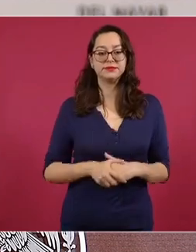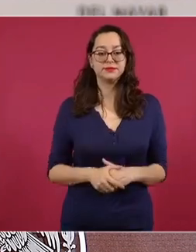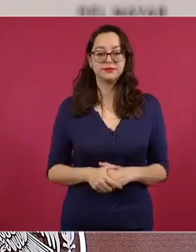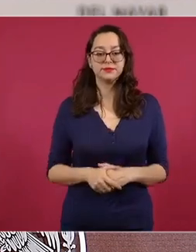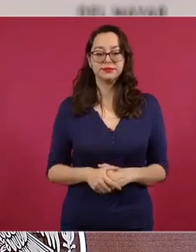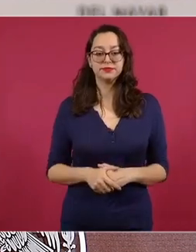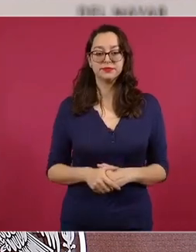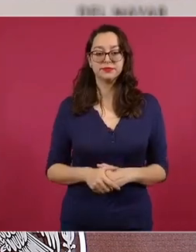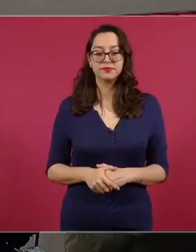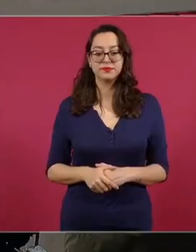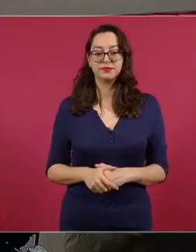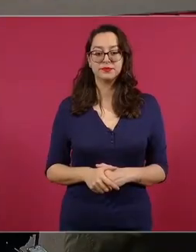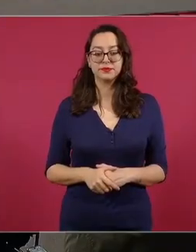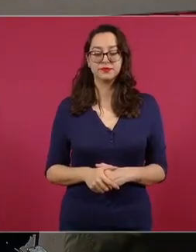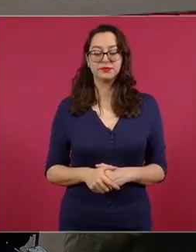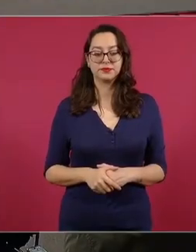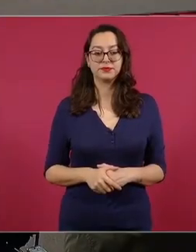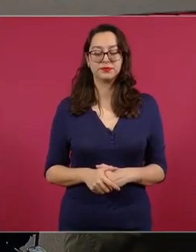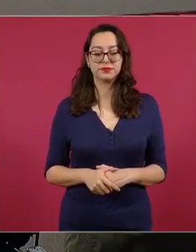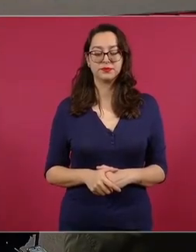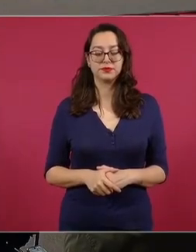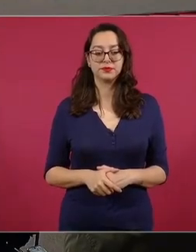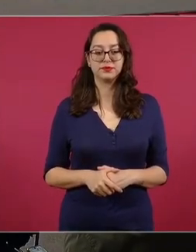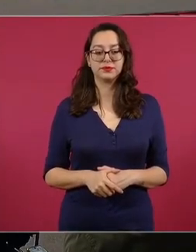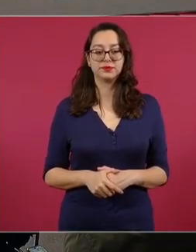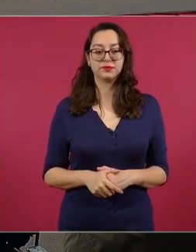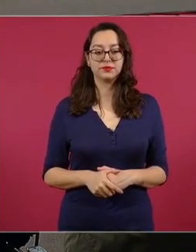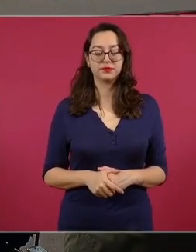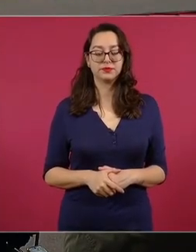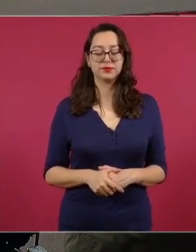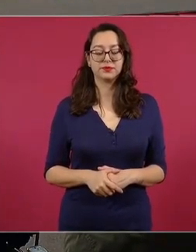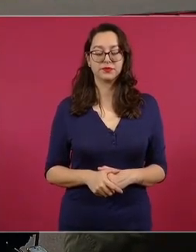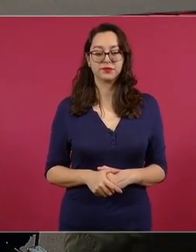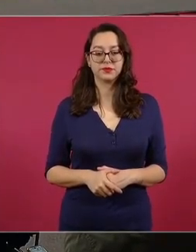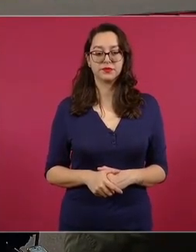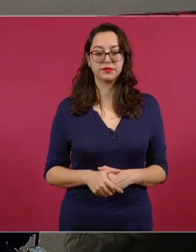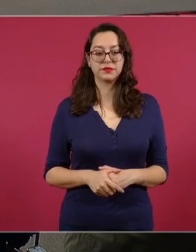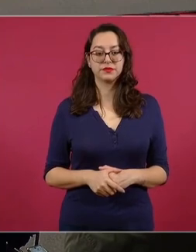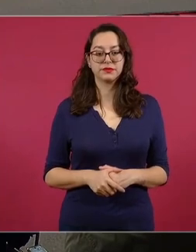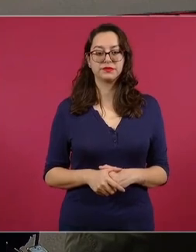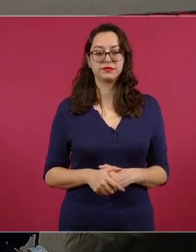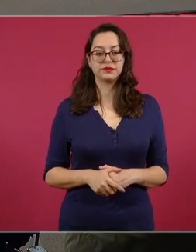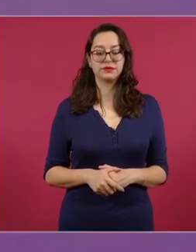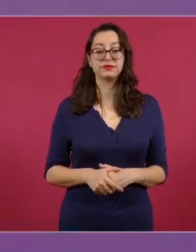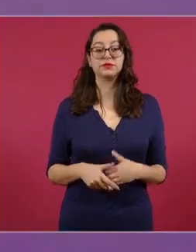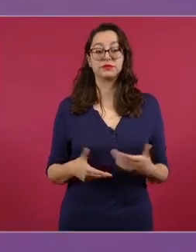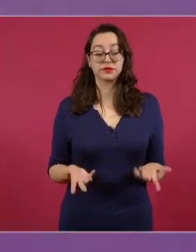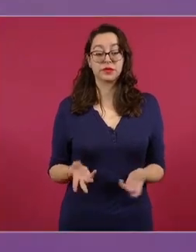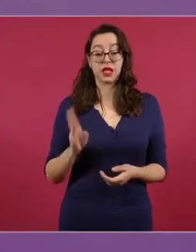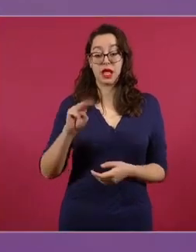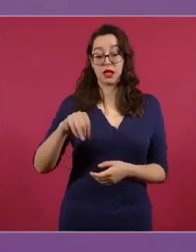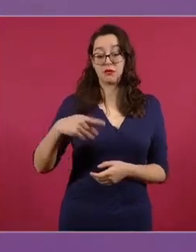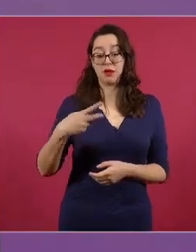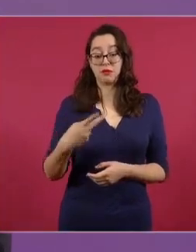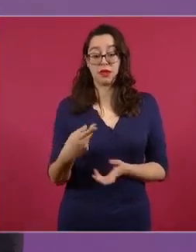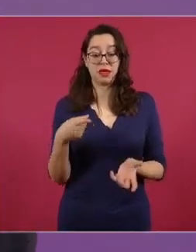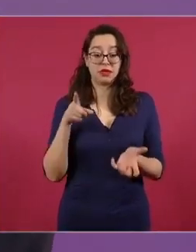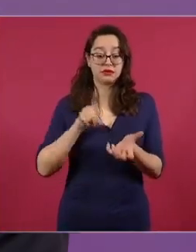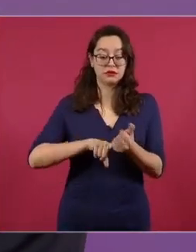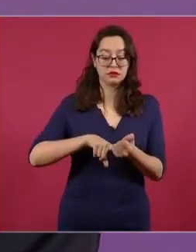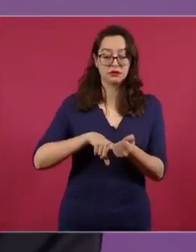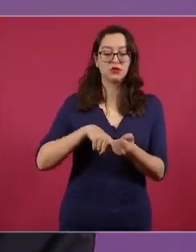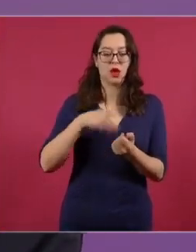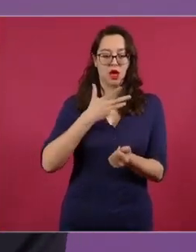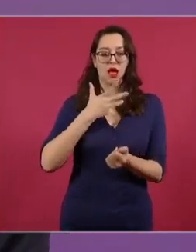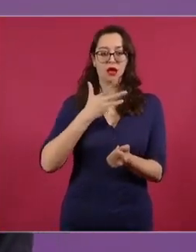que integre el Ministerio Público Federal, por donde se incluye el delito de operaciones con